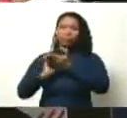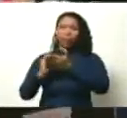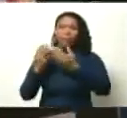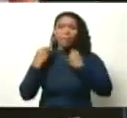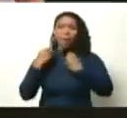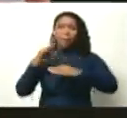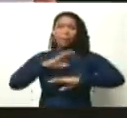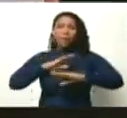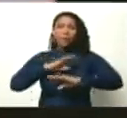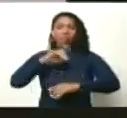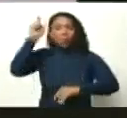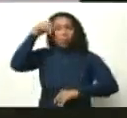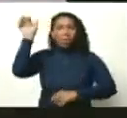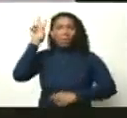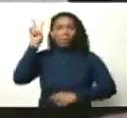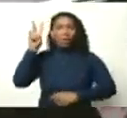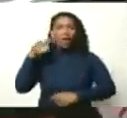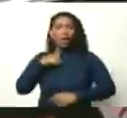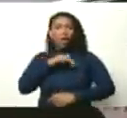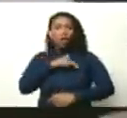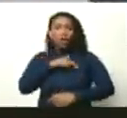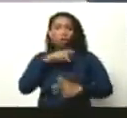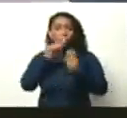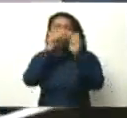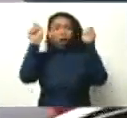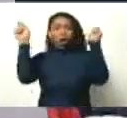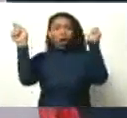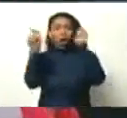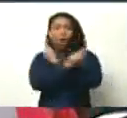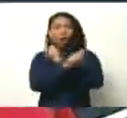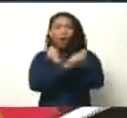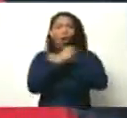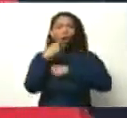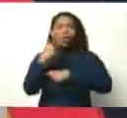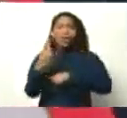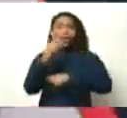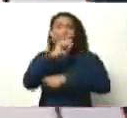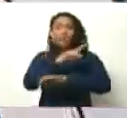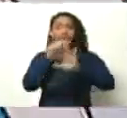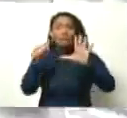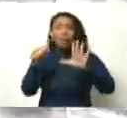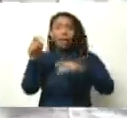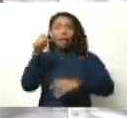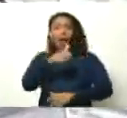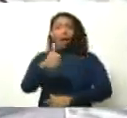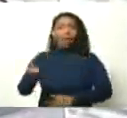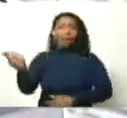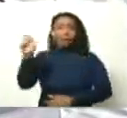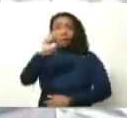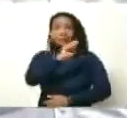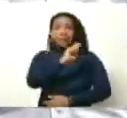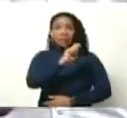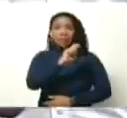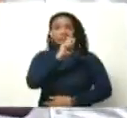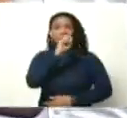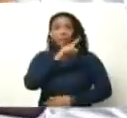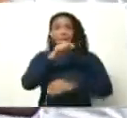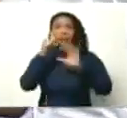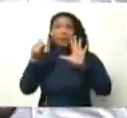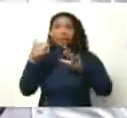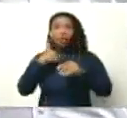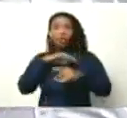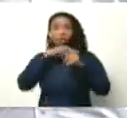del pueblo venezolano. Y nosotros convertimos los 16 de cada mes, que eran 16 de mucho dolor, nosotros